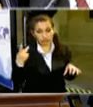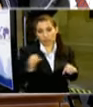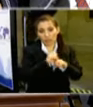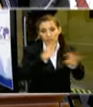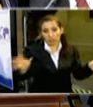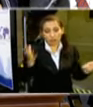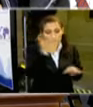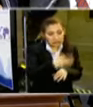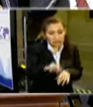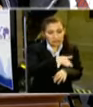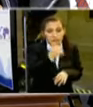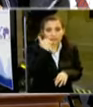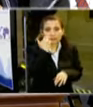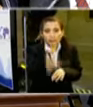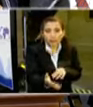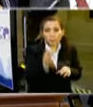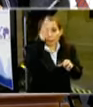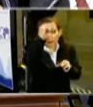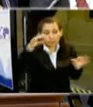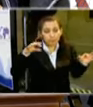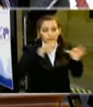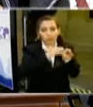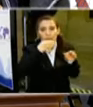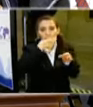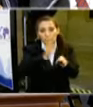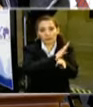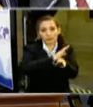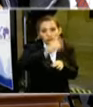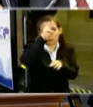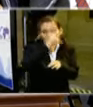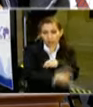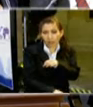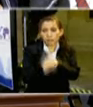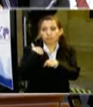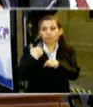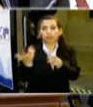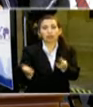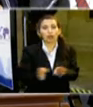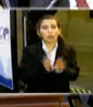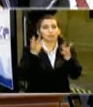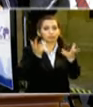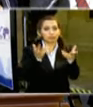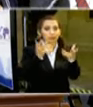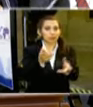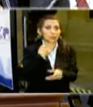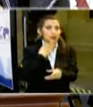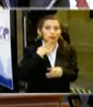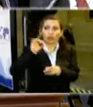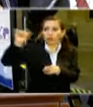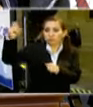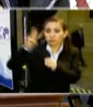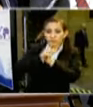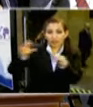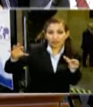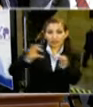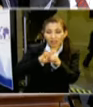en la búsqueda de consensos por el bien de la nación. La tan ansiada política exterior de